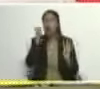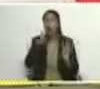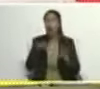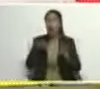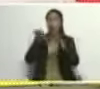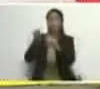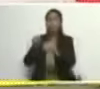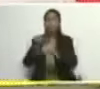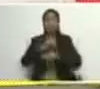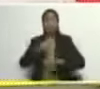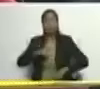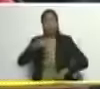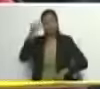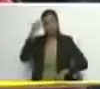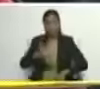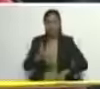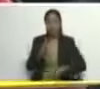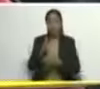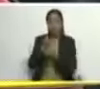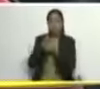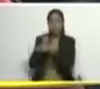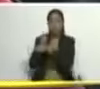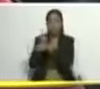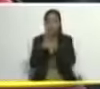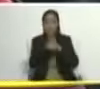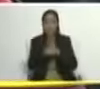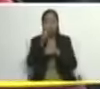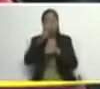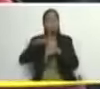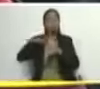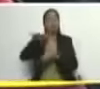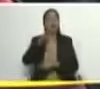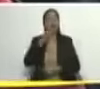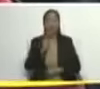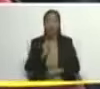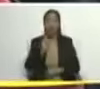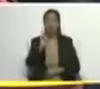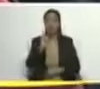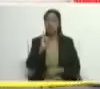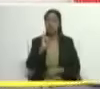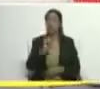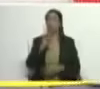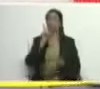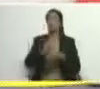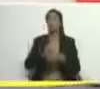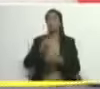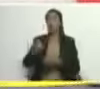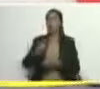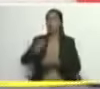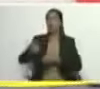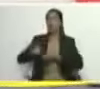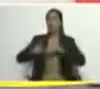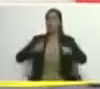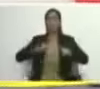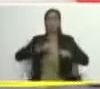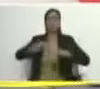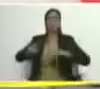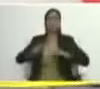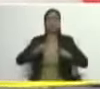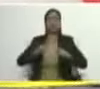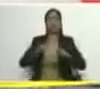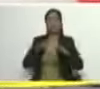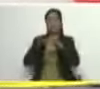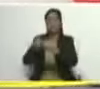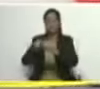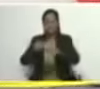militares, 100 años de masacre contra el pueblo de Haití, 100 años de dictadura, 100 años de